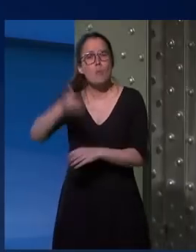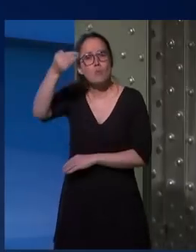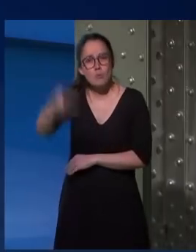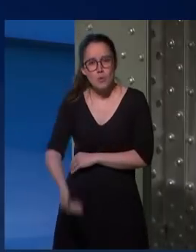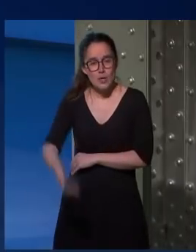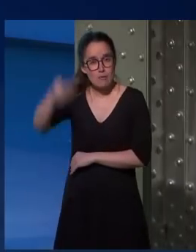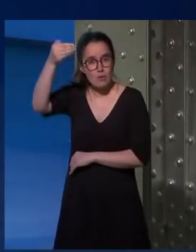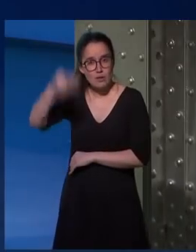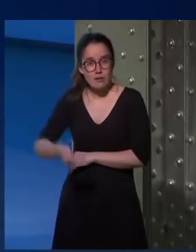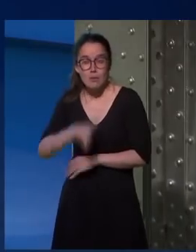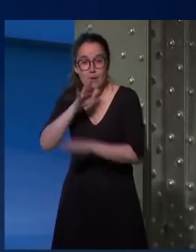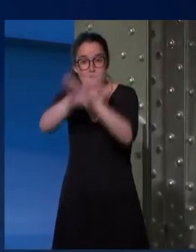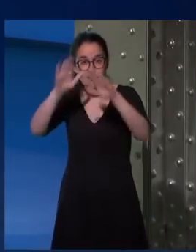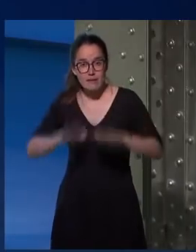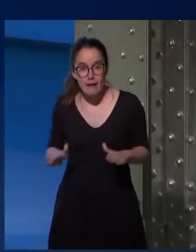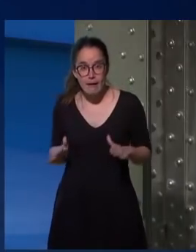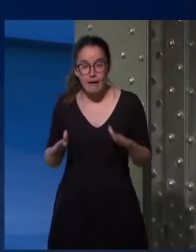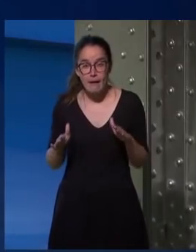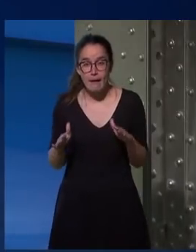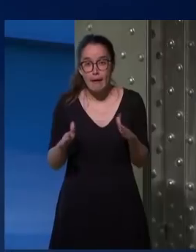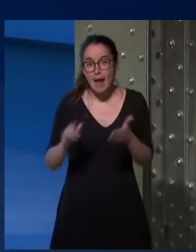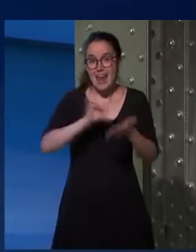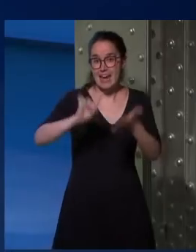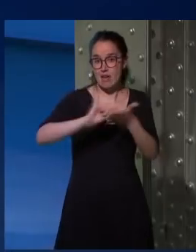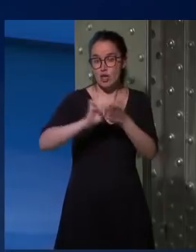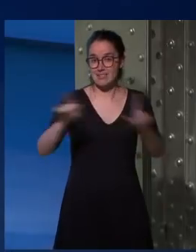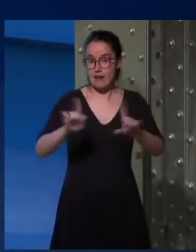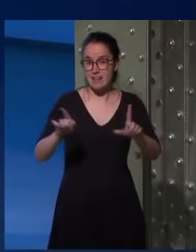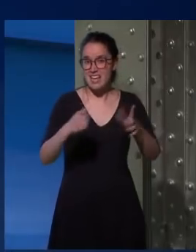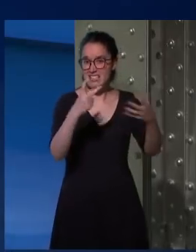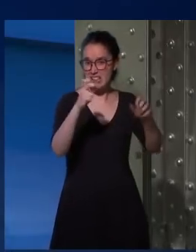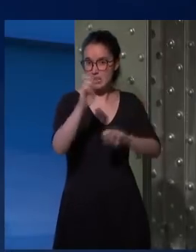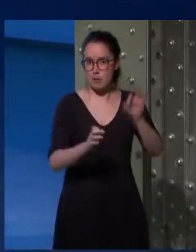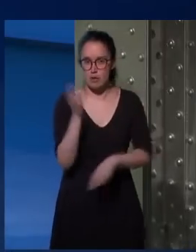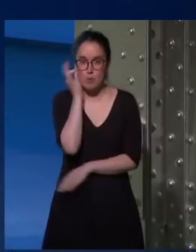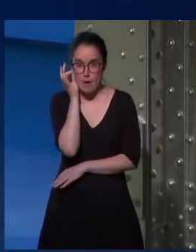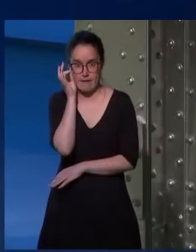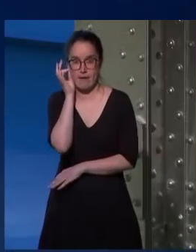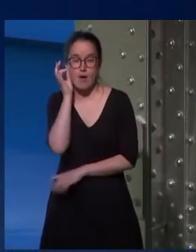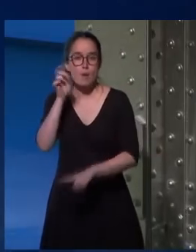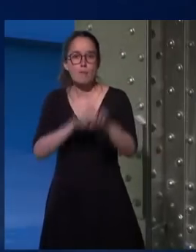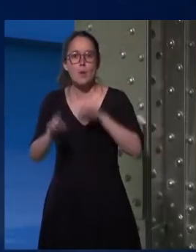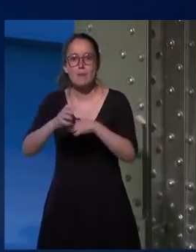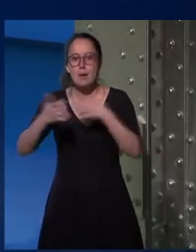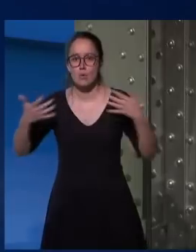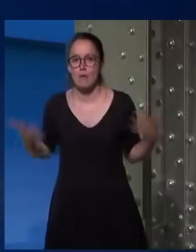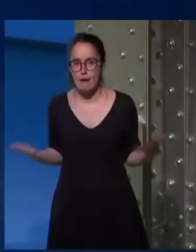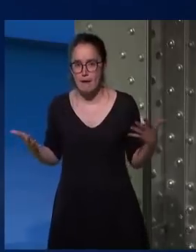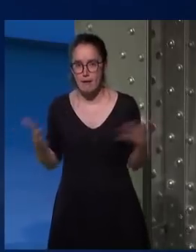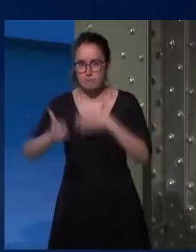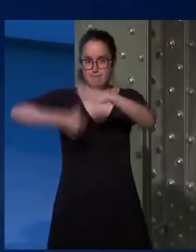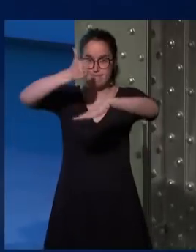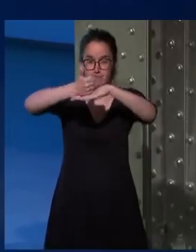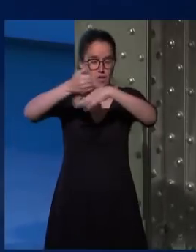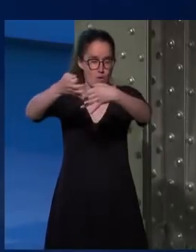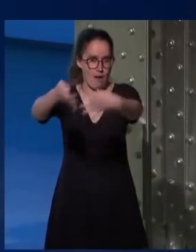fundamental, porque al final en las redacciones, un 70% de las redacciones son mujeres. El problema es las partes de arriba,